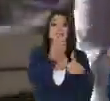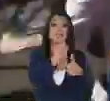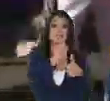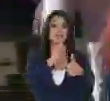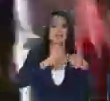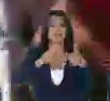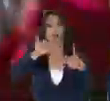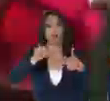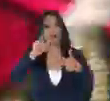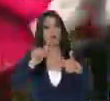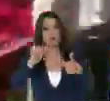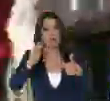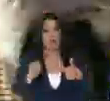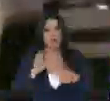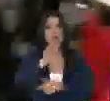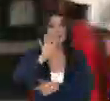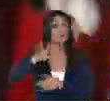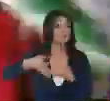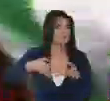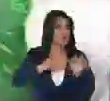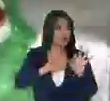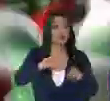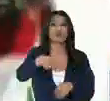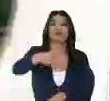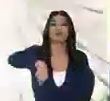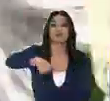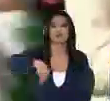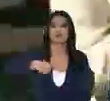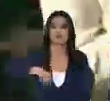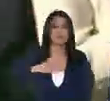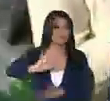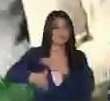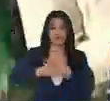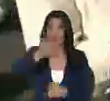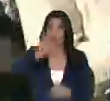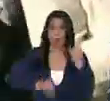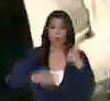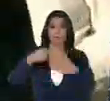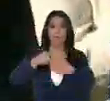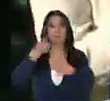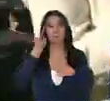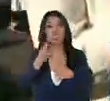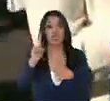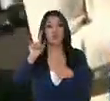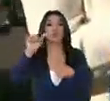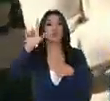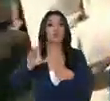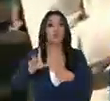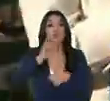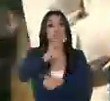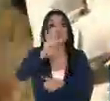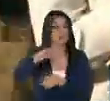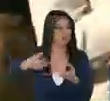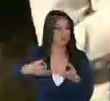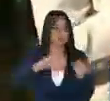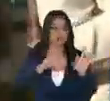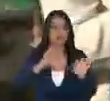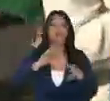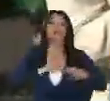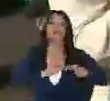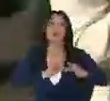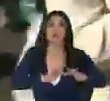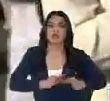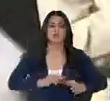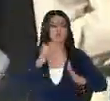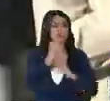Juan Magán, el 24 de febrero en Quitumbe, y para cerrar, Diego y el Grupo Galé, el 24 de febrero en Calderón. Tenemos